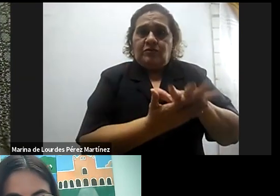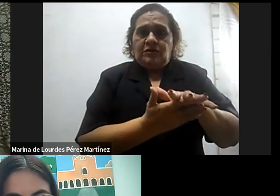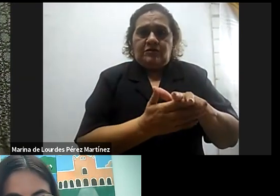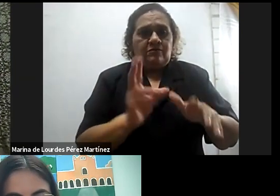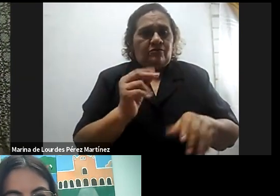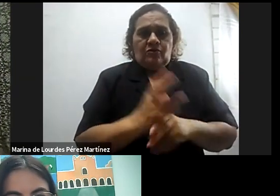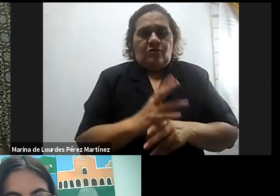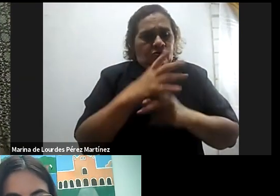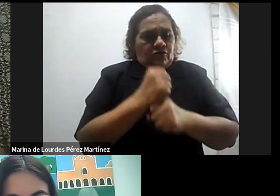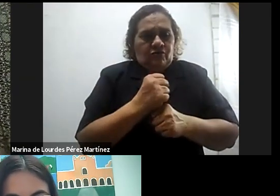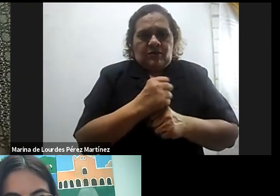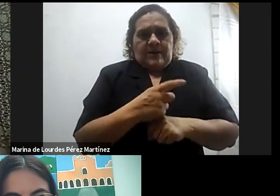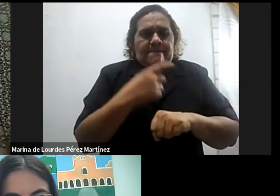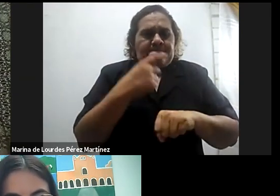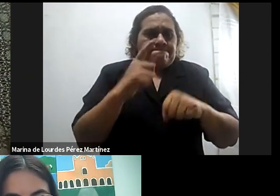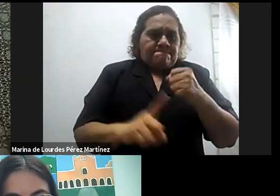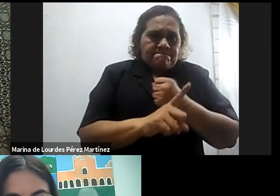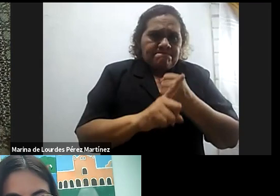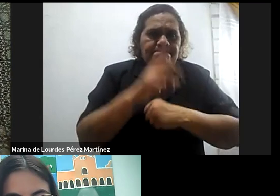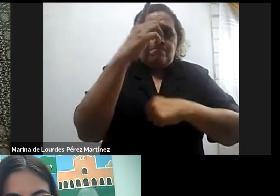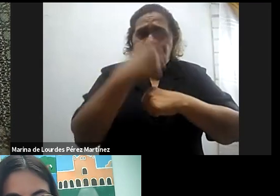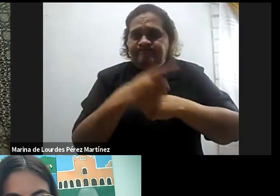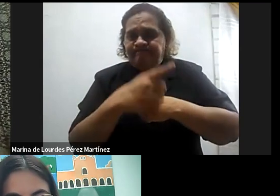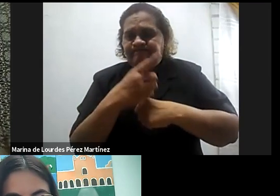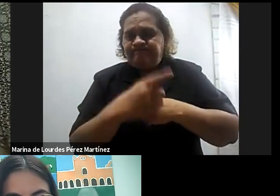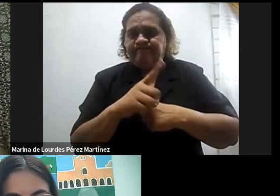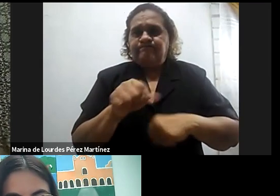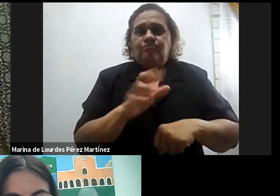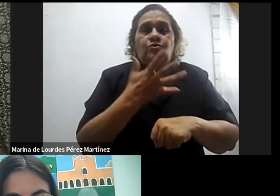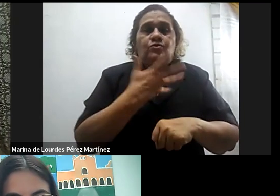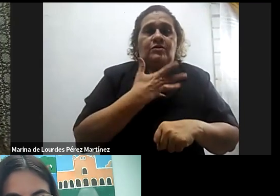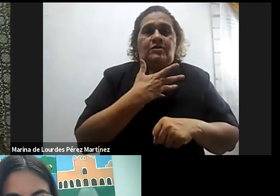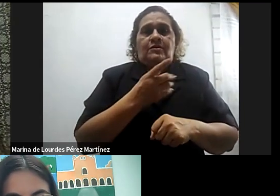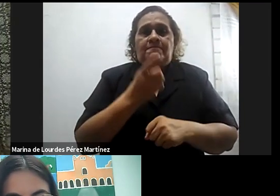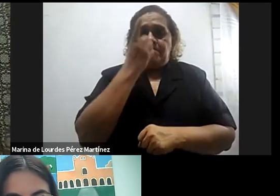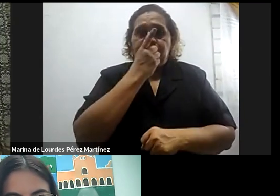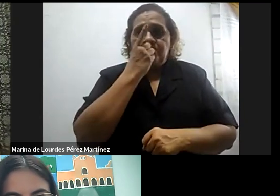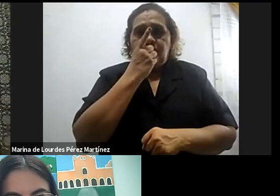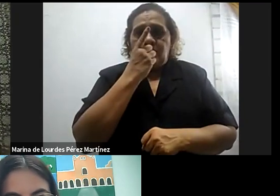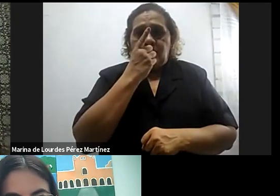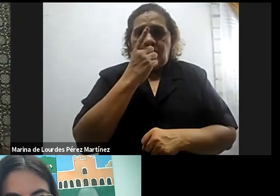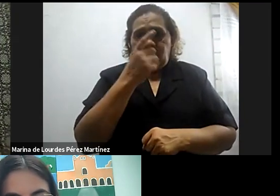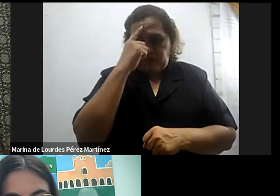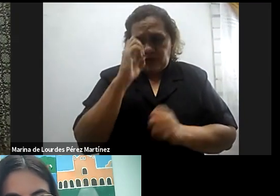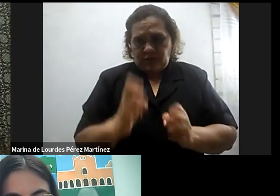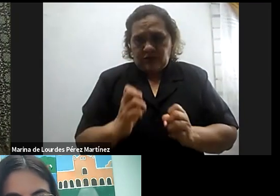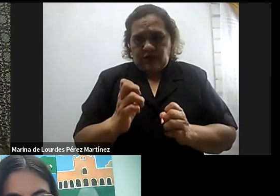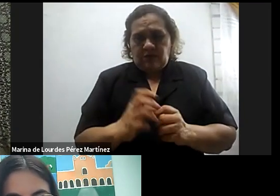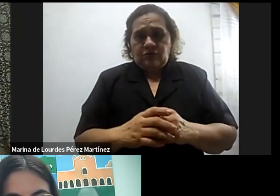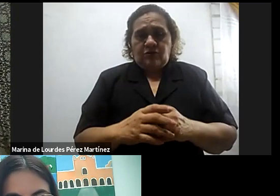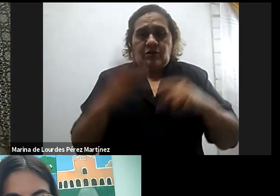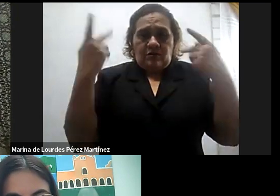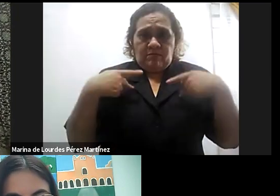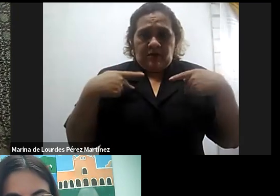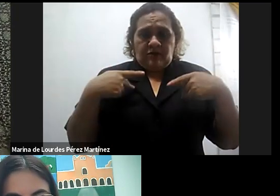de experiencia dolorosa o traumática por el hecho de tener diabetes. Para eso estamos, ¿no? Estamos el personal de salud, las instancias